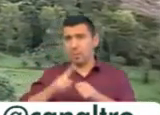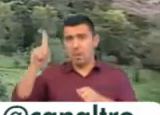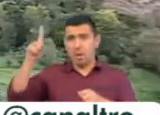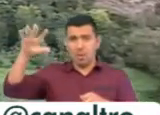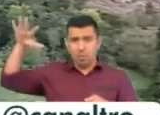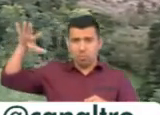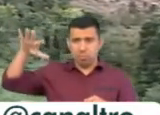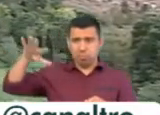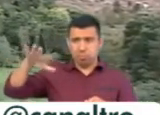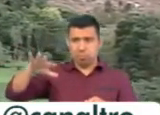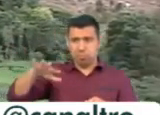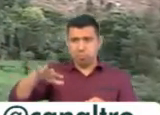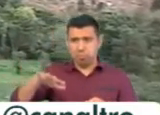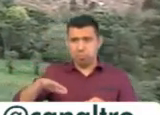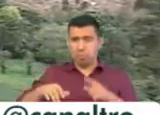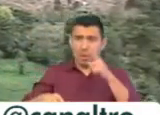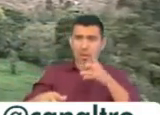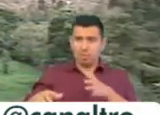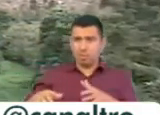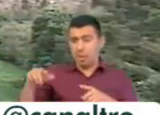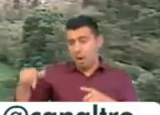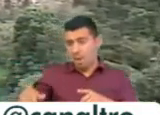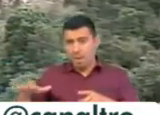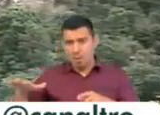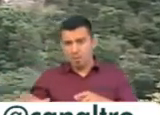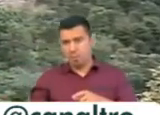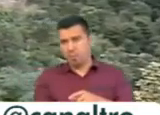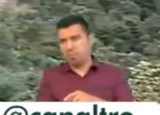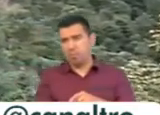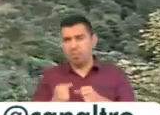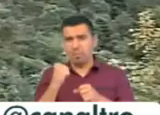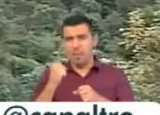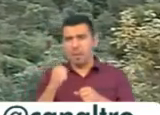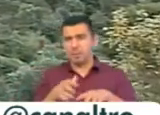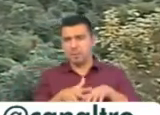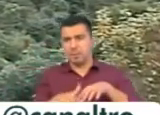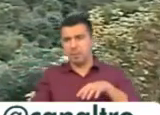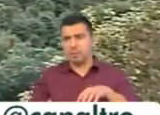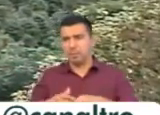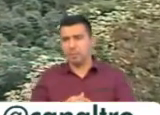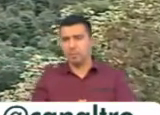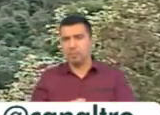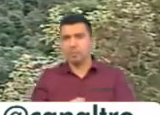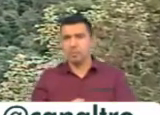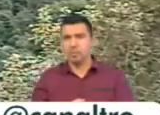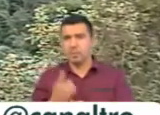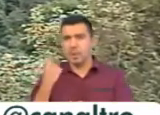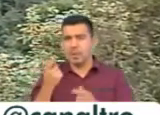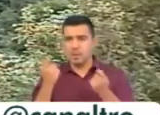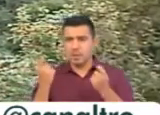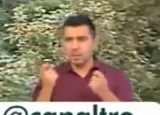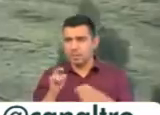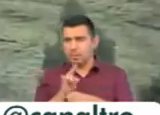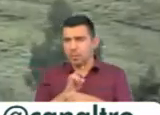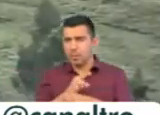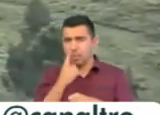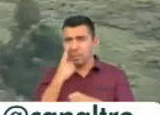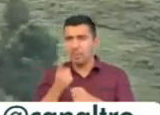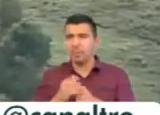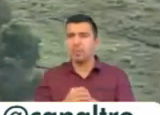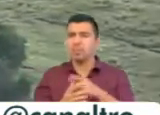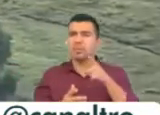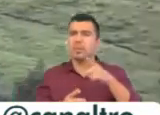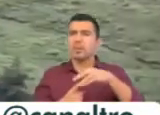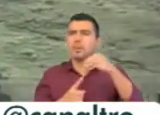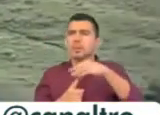pues las coronas de deslizamiento apenas a este momento inclusive que hicimos un motor un monitoreo del día de ayer vemos coronas que tienen